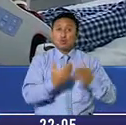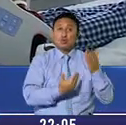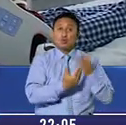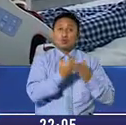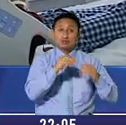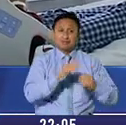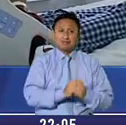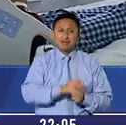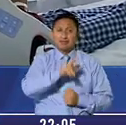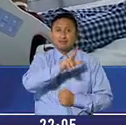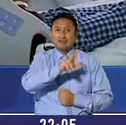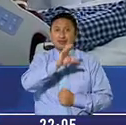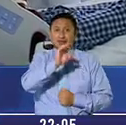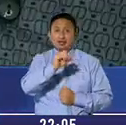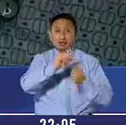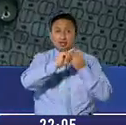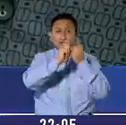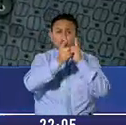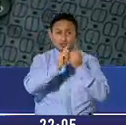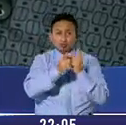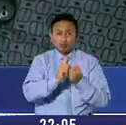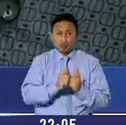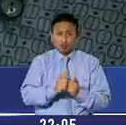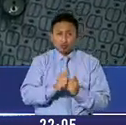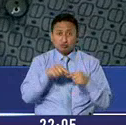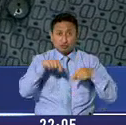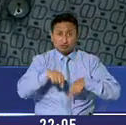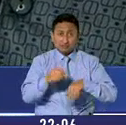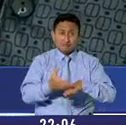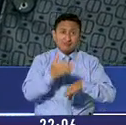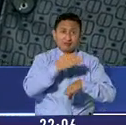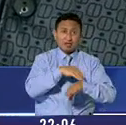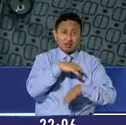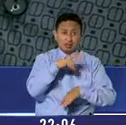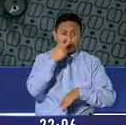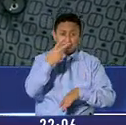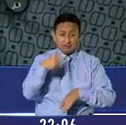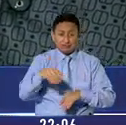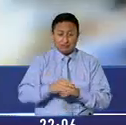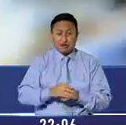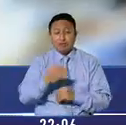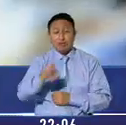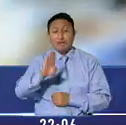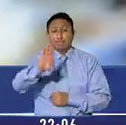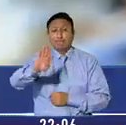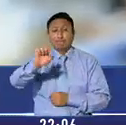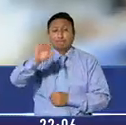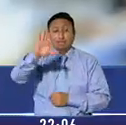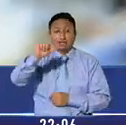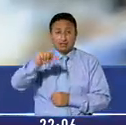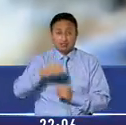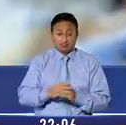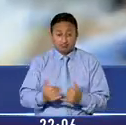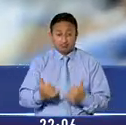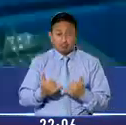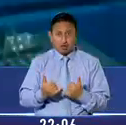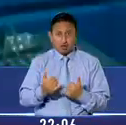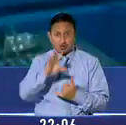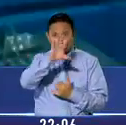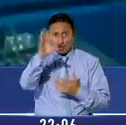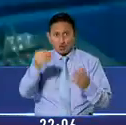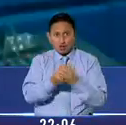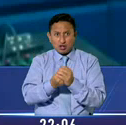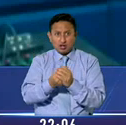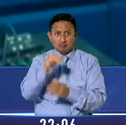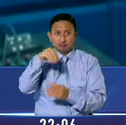en otras variantes como la Beta, esta es la primera vez que se ven juntas. Así explica el presidente del Colegio de Médicos, Víctor Álvarez. Los